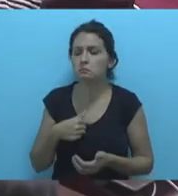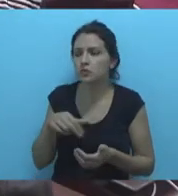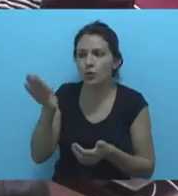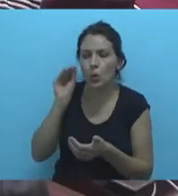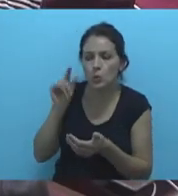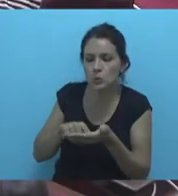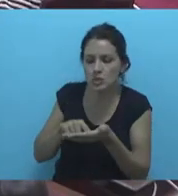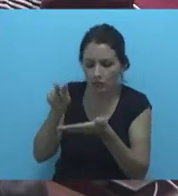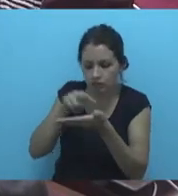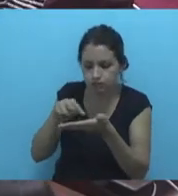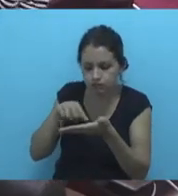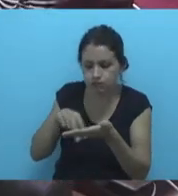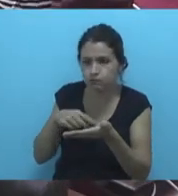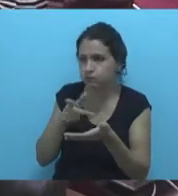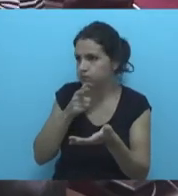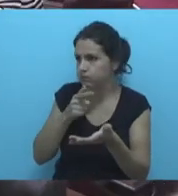bueno.